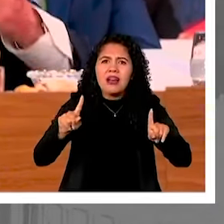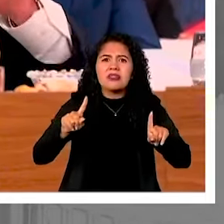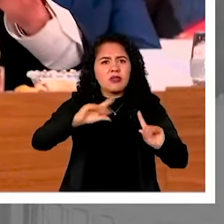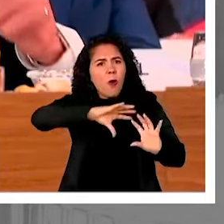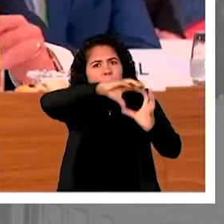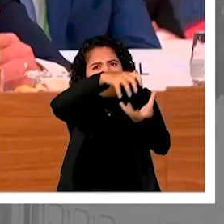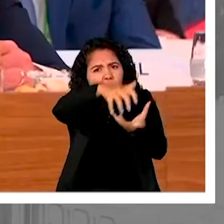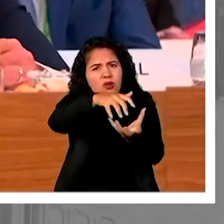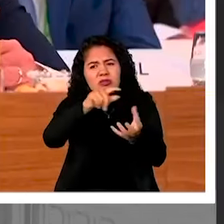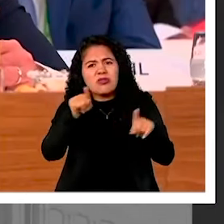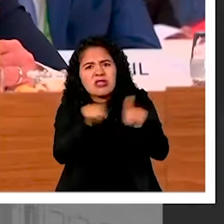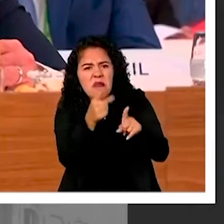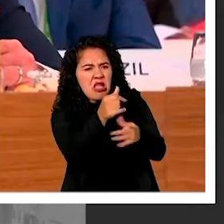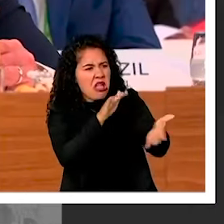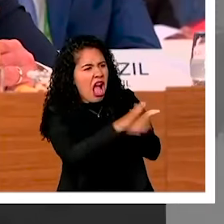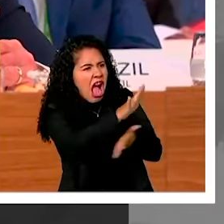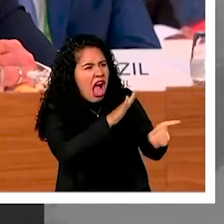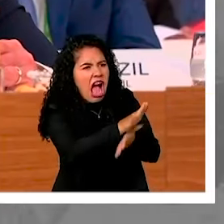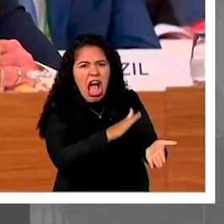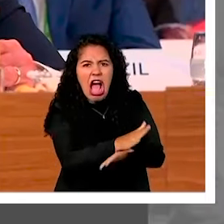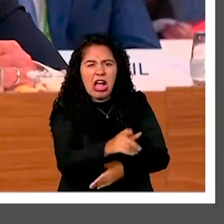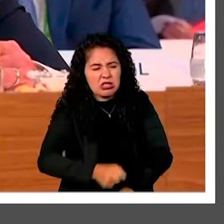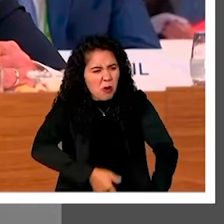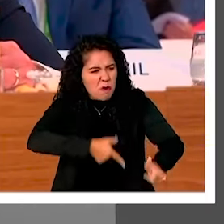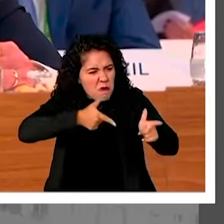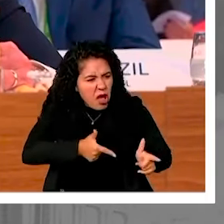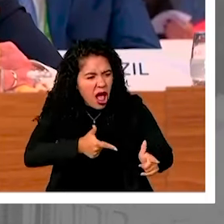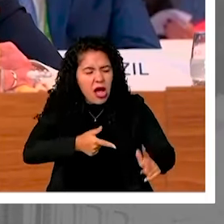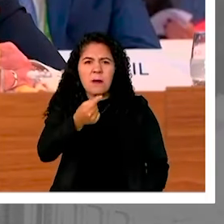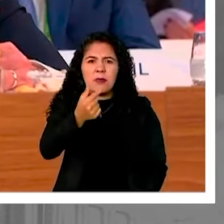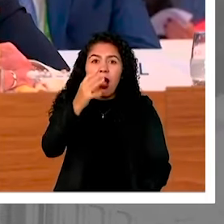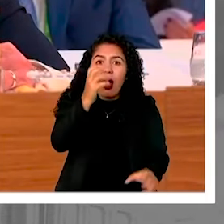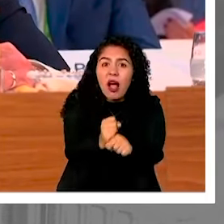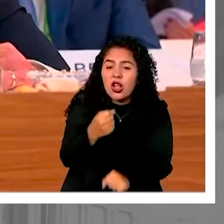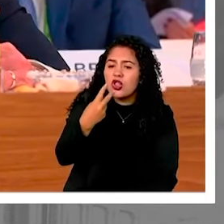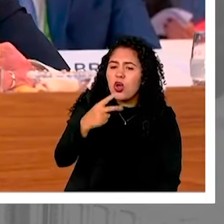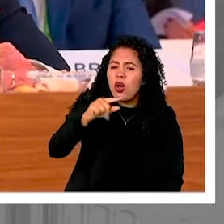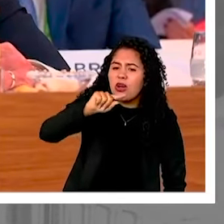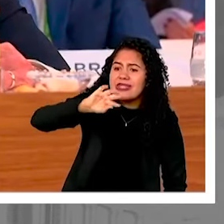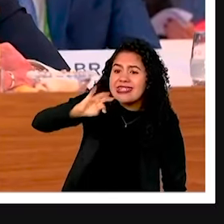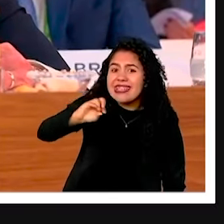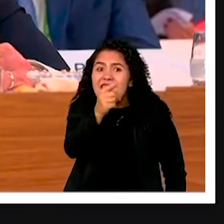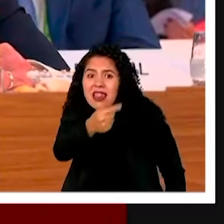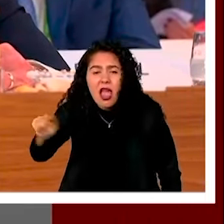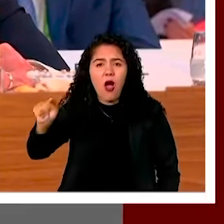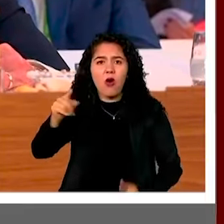En un mundo cuyo gasto militar alcanza los 2.4 billones de dólares, esto es inaceptable.